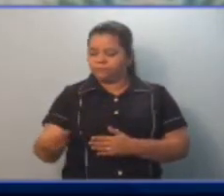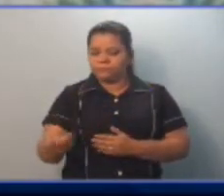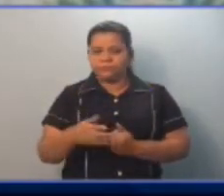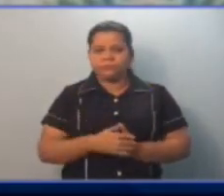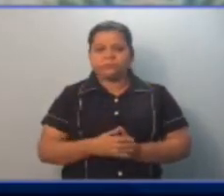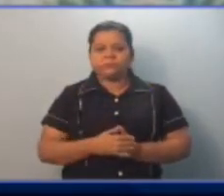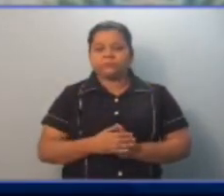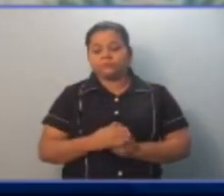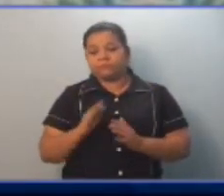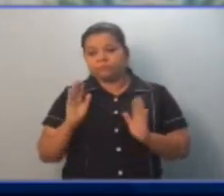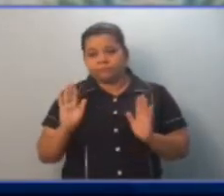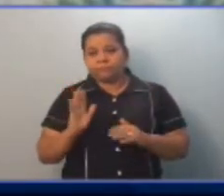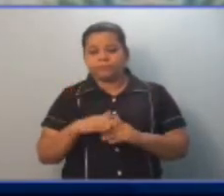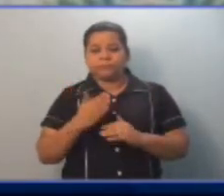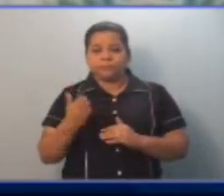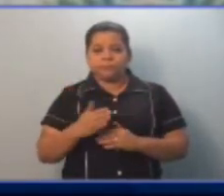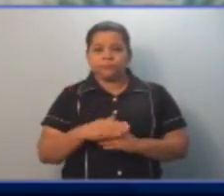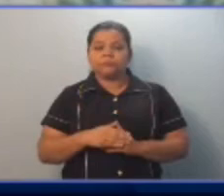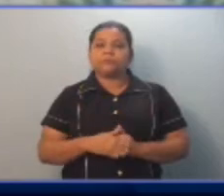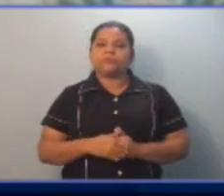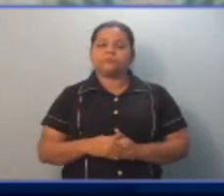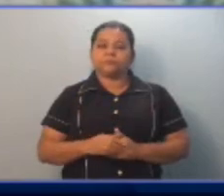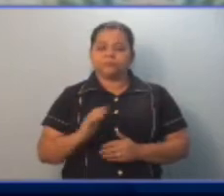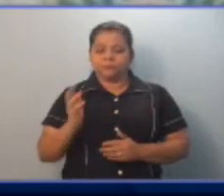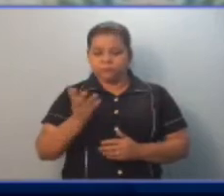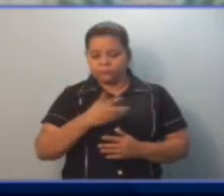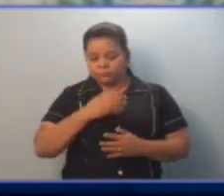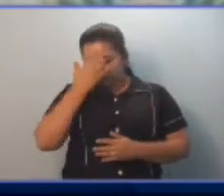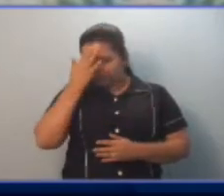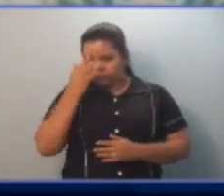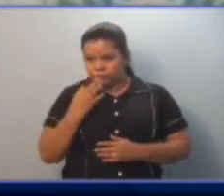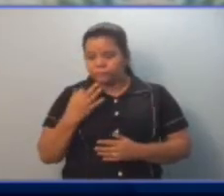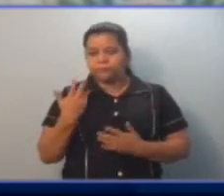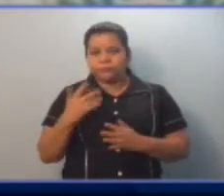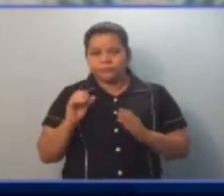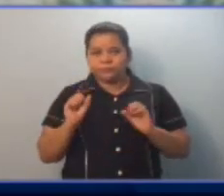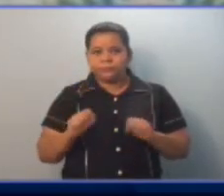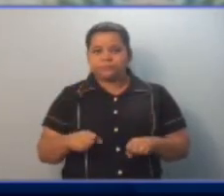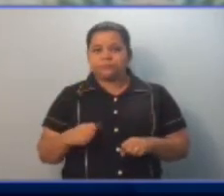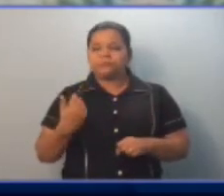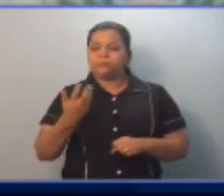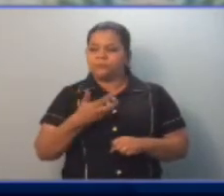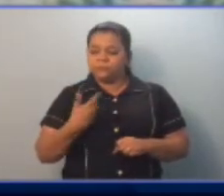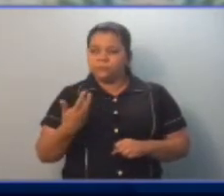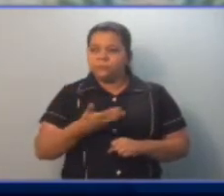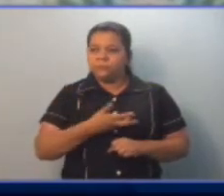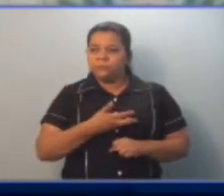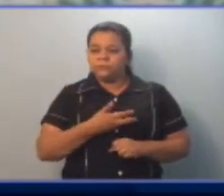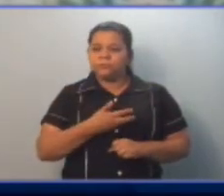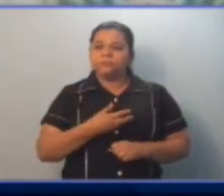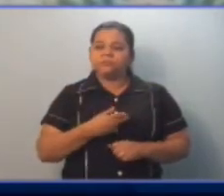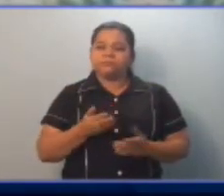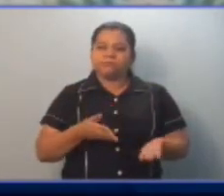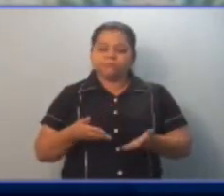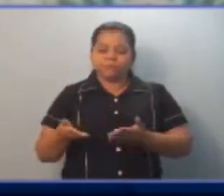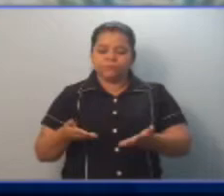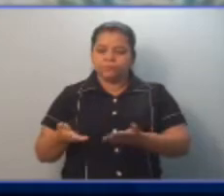de ahí pues la experiencia que adquirí en el tema y que creo que la puedo poner al